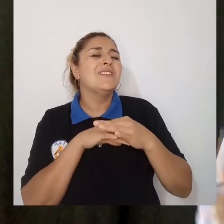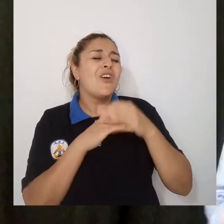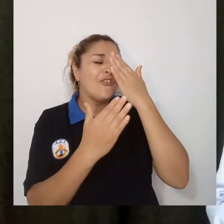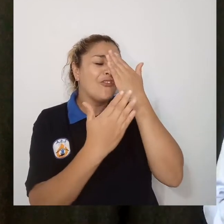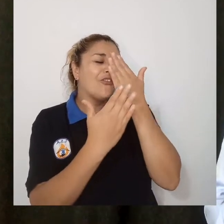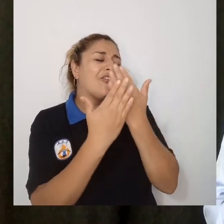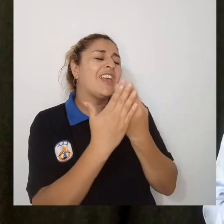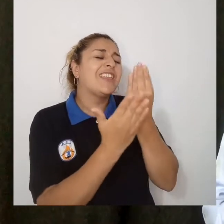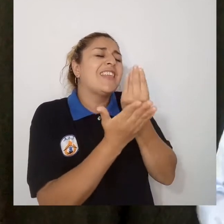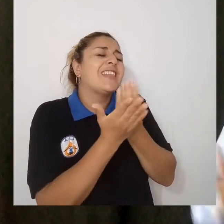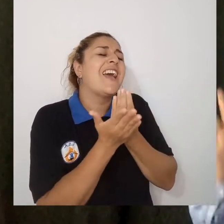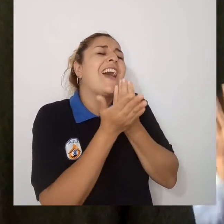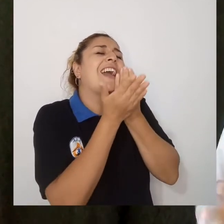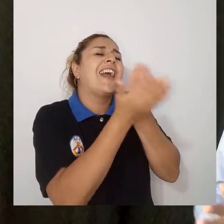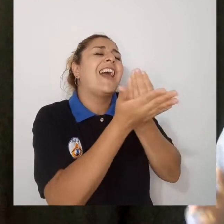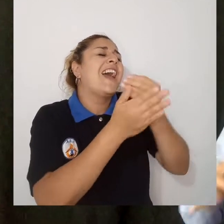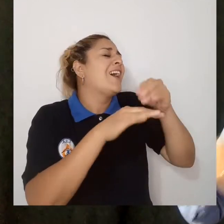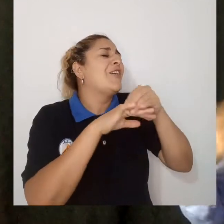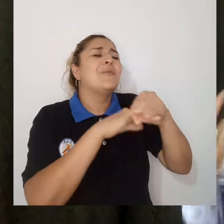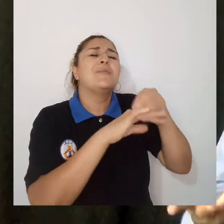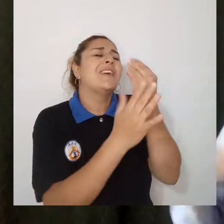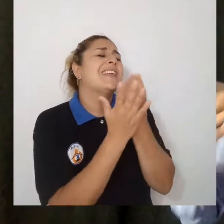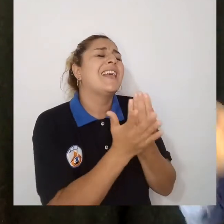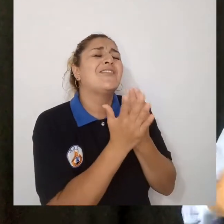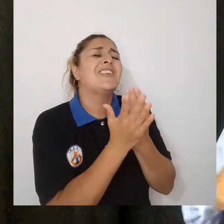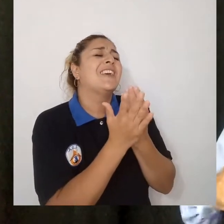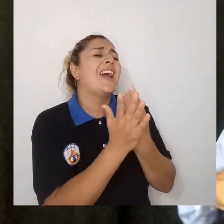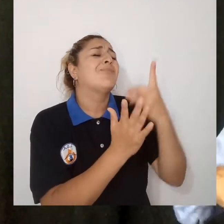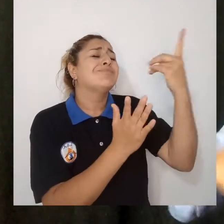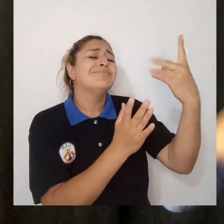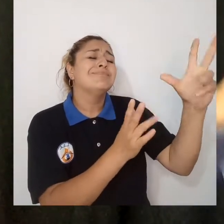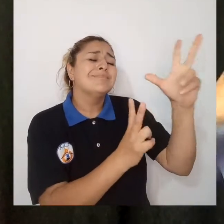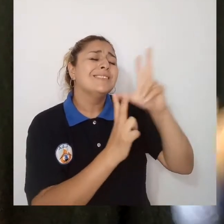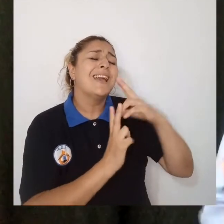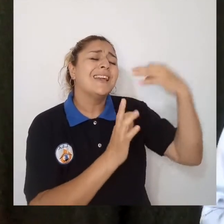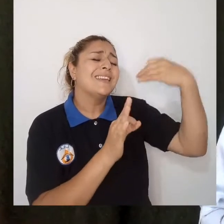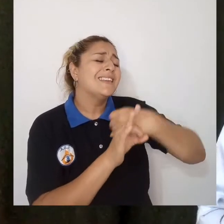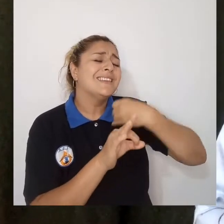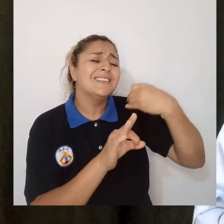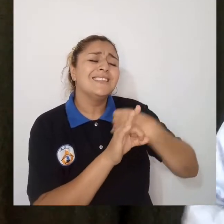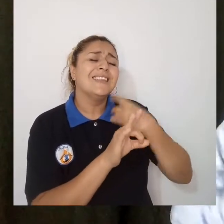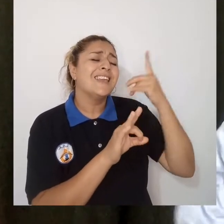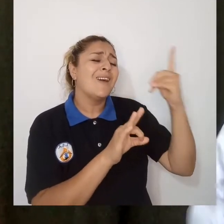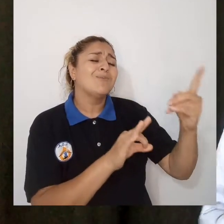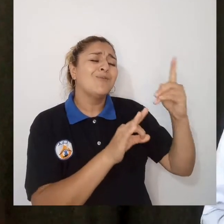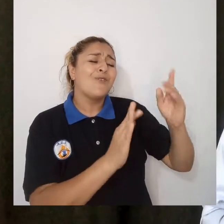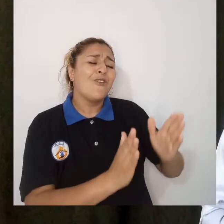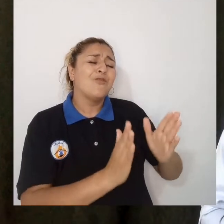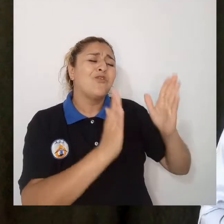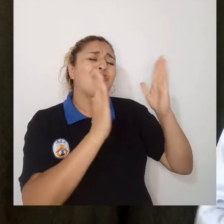acá estamos lo que tú eres lo que tú nos das nos enseñas la columna lo que nos